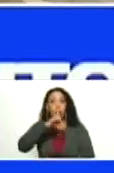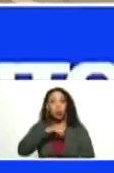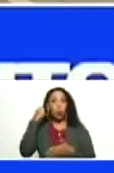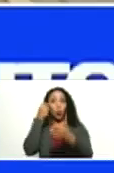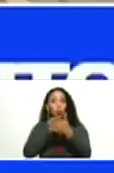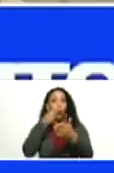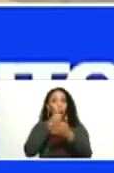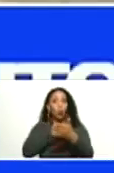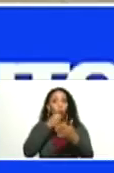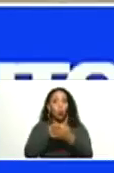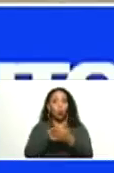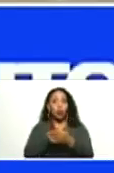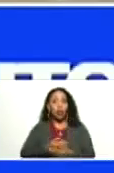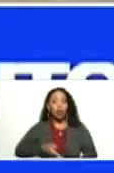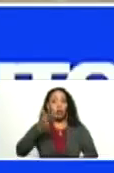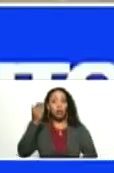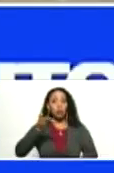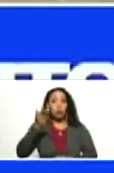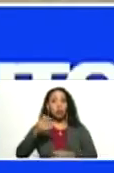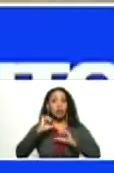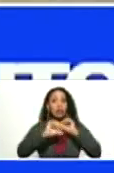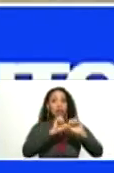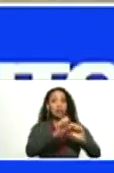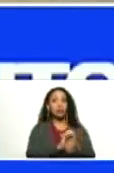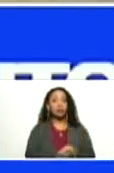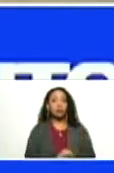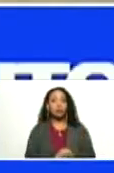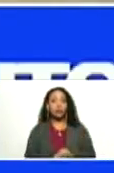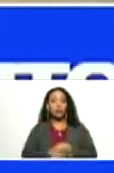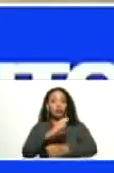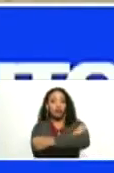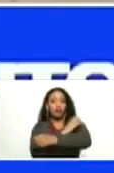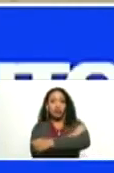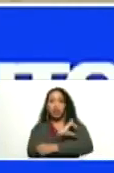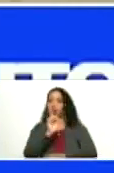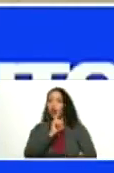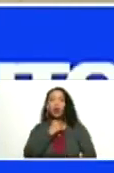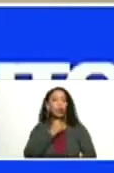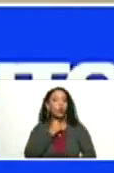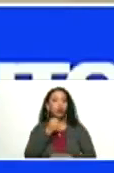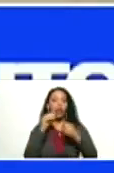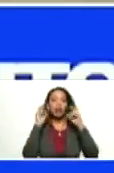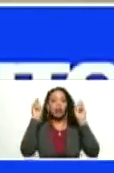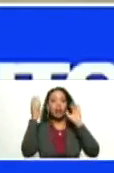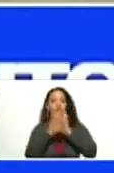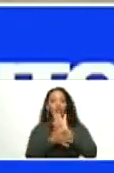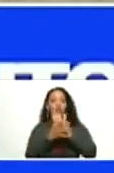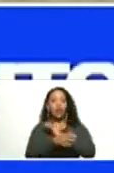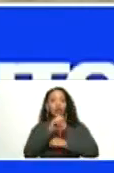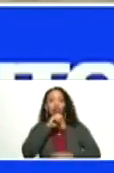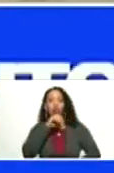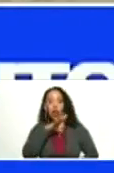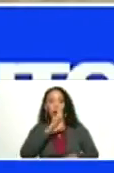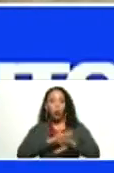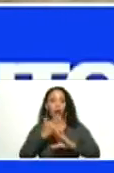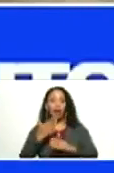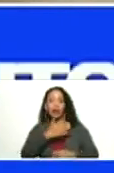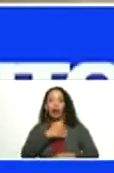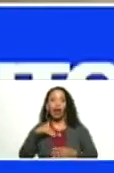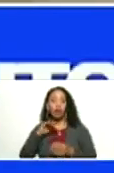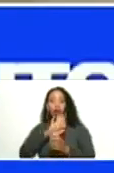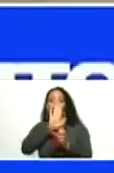nuestro pueblo durante siglos. A las oligarquías nunca le ha gustado hablar de historia, presidente, para precisamente ocultar las responsabilidades